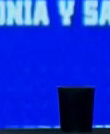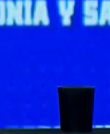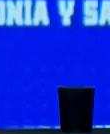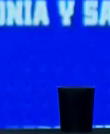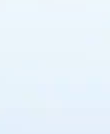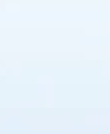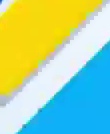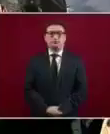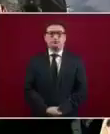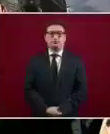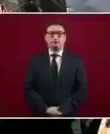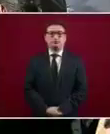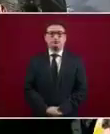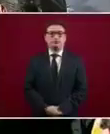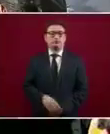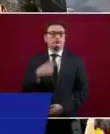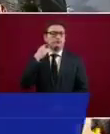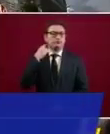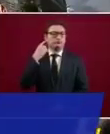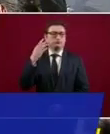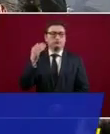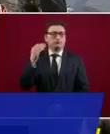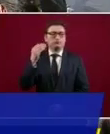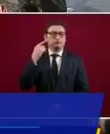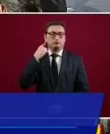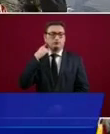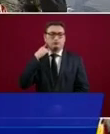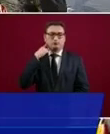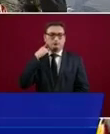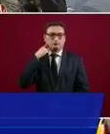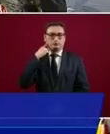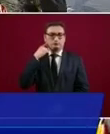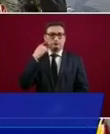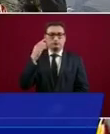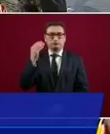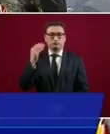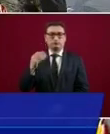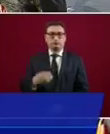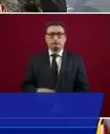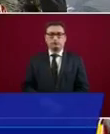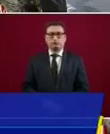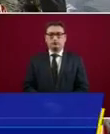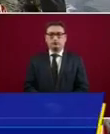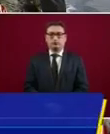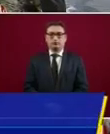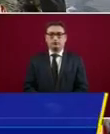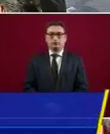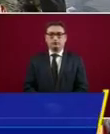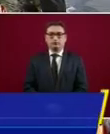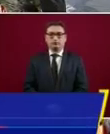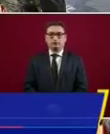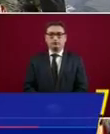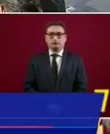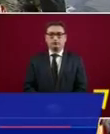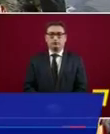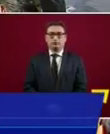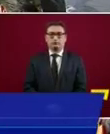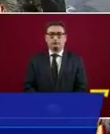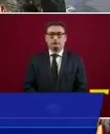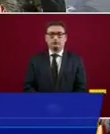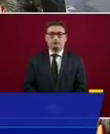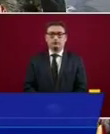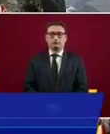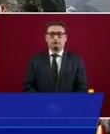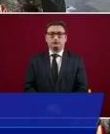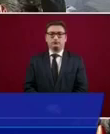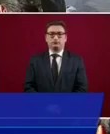mismo sin dar el nombre del equipo de amenazado por la protección a